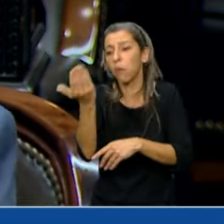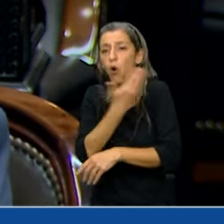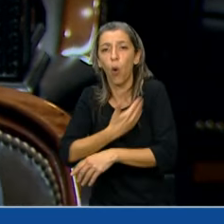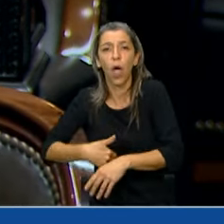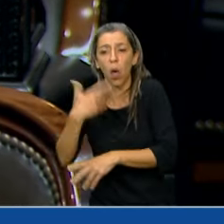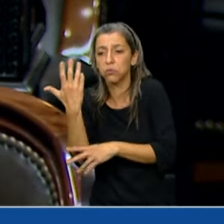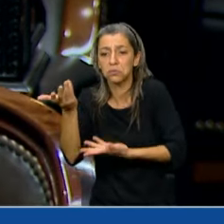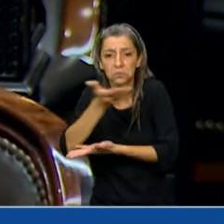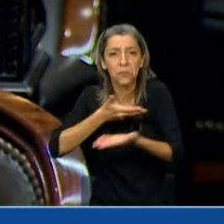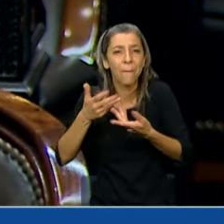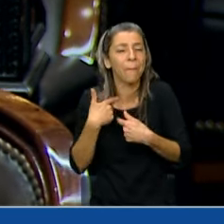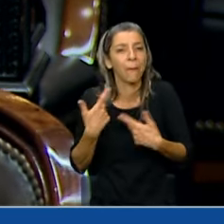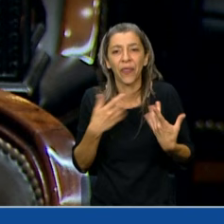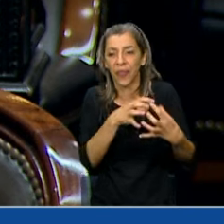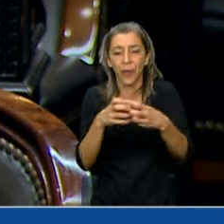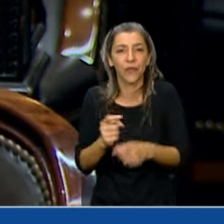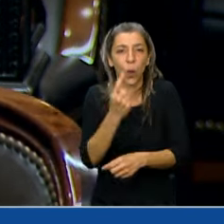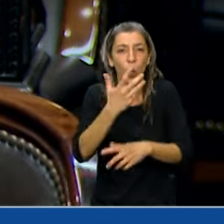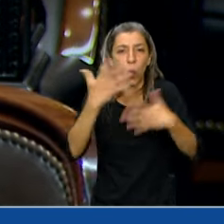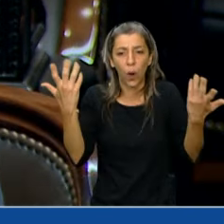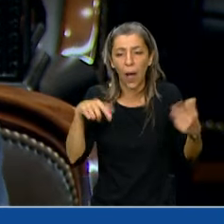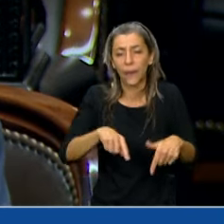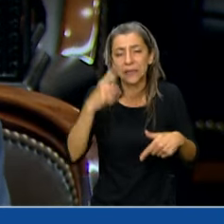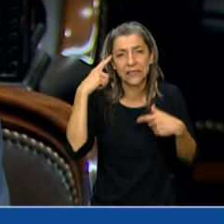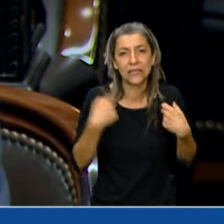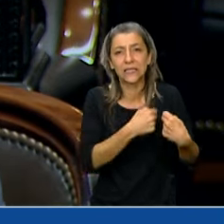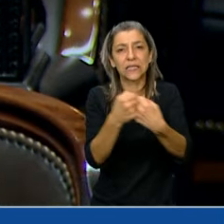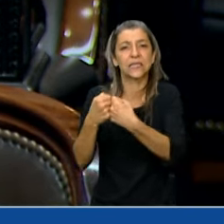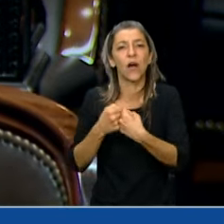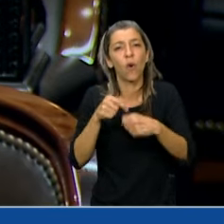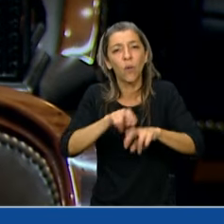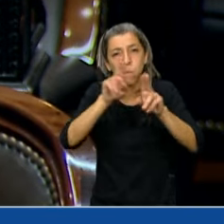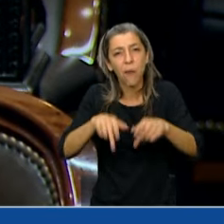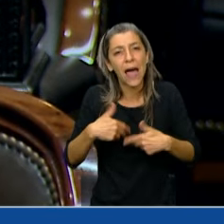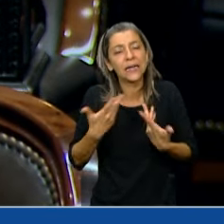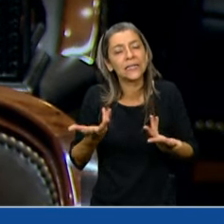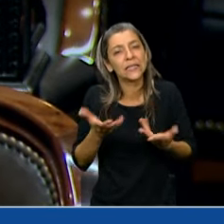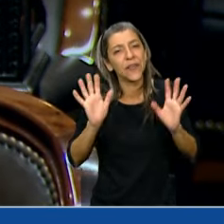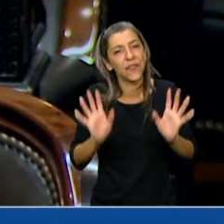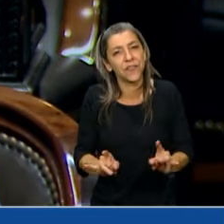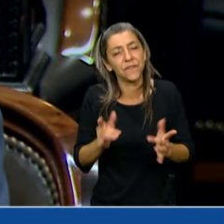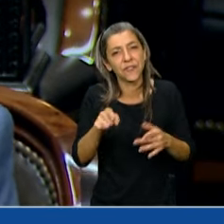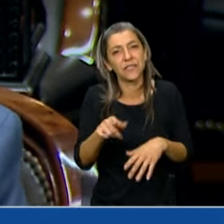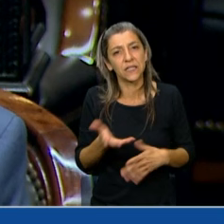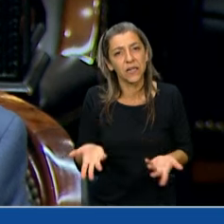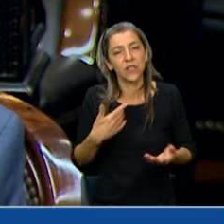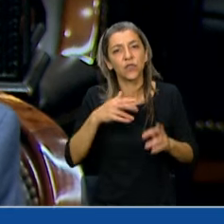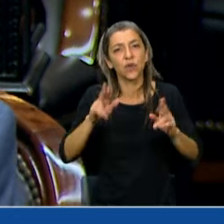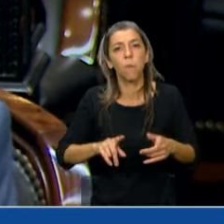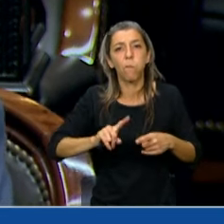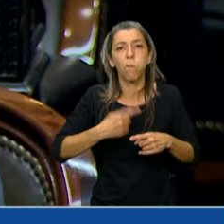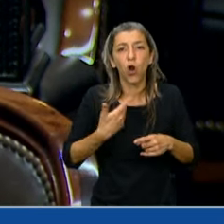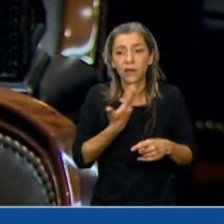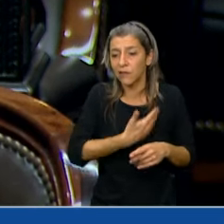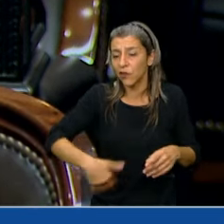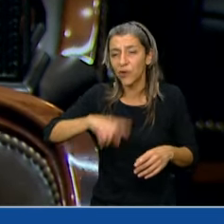Tuvimos una instancia de debate podamos consensuar una política en común las políticas de estado